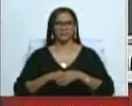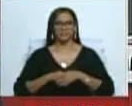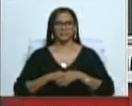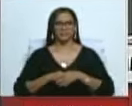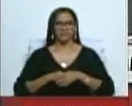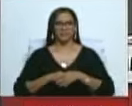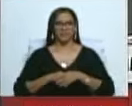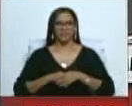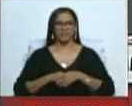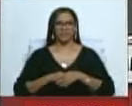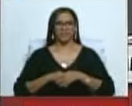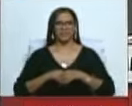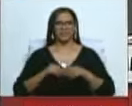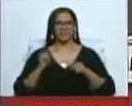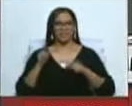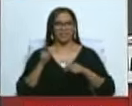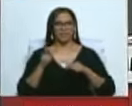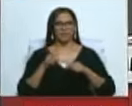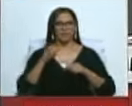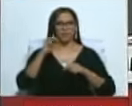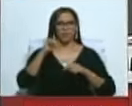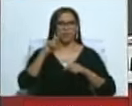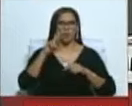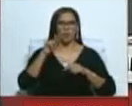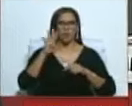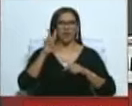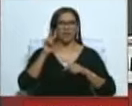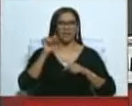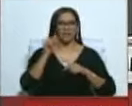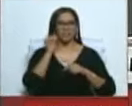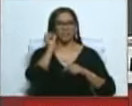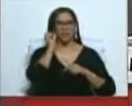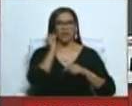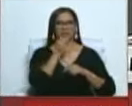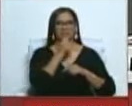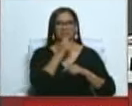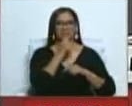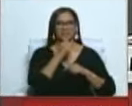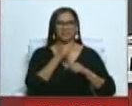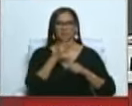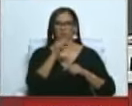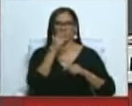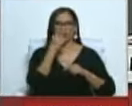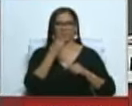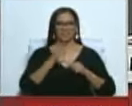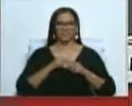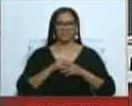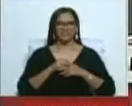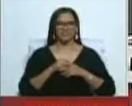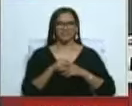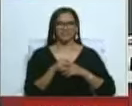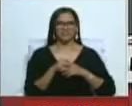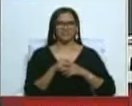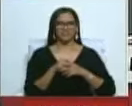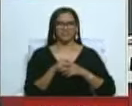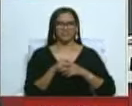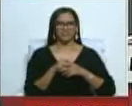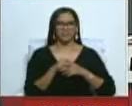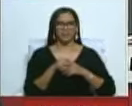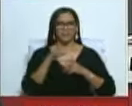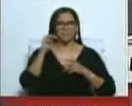Este fue el más alto, pues este fue en el Mucumbarí. ¿Quién es esta muchacha que está aquí? Le he visto, pero no tengo idea. Una tal